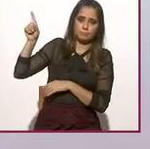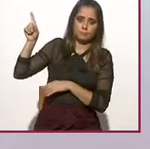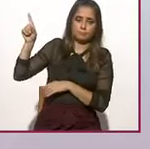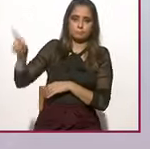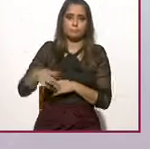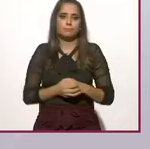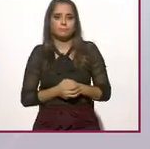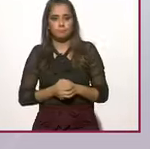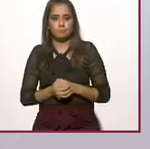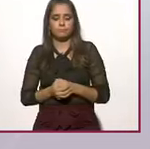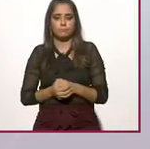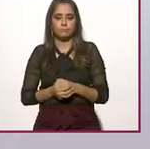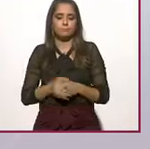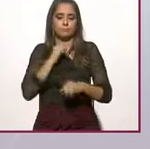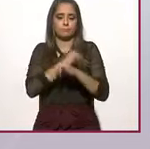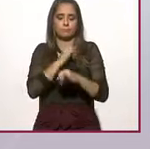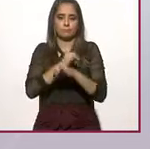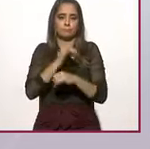pantalla,